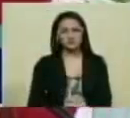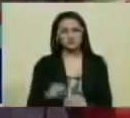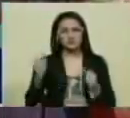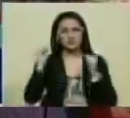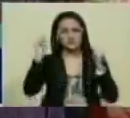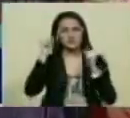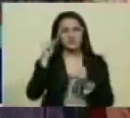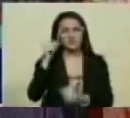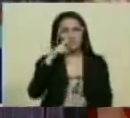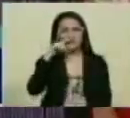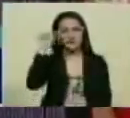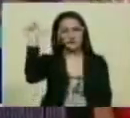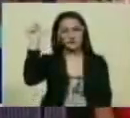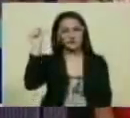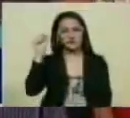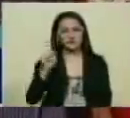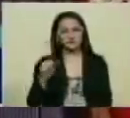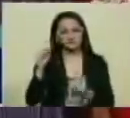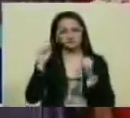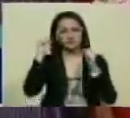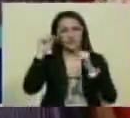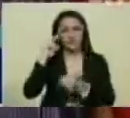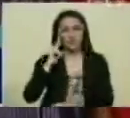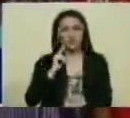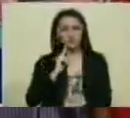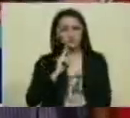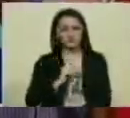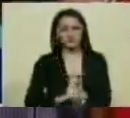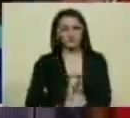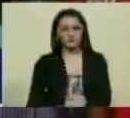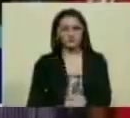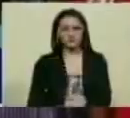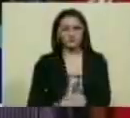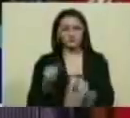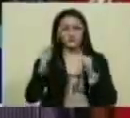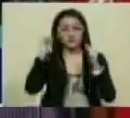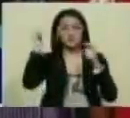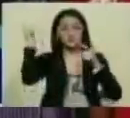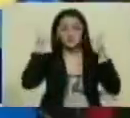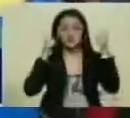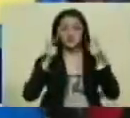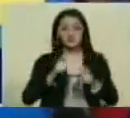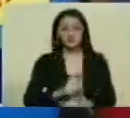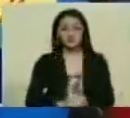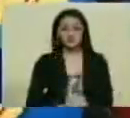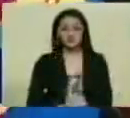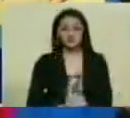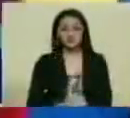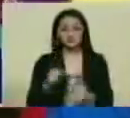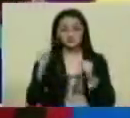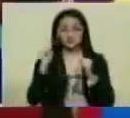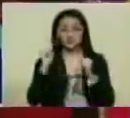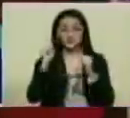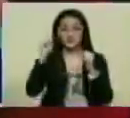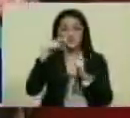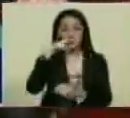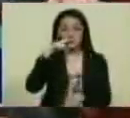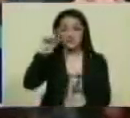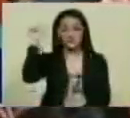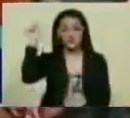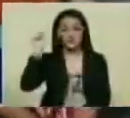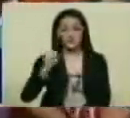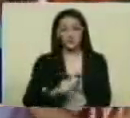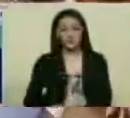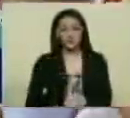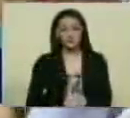patria! ¡Que viva Bolívar! ¡Que viva Chávez! ¡Que viva Maduro! ¡Que viva